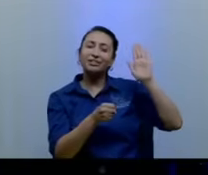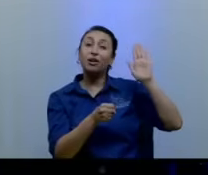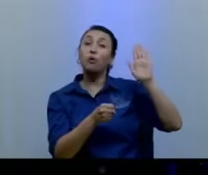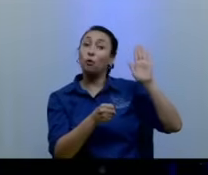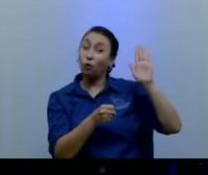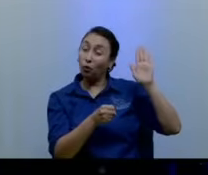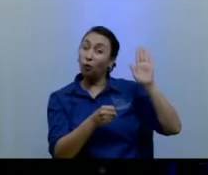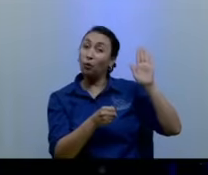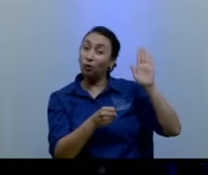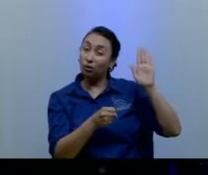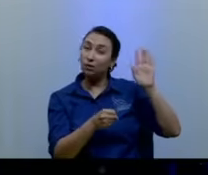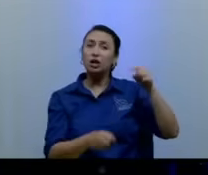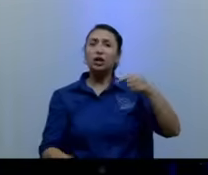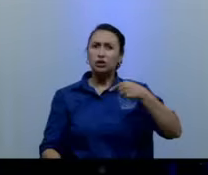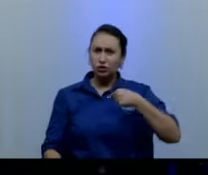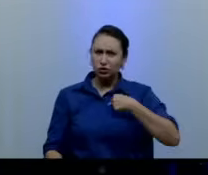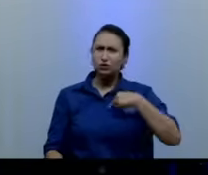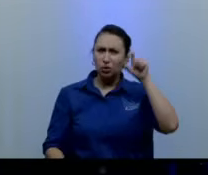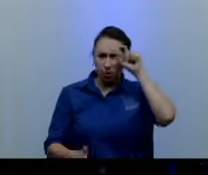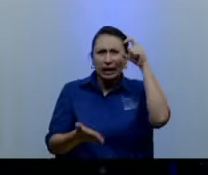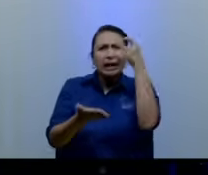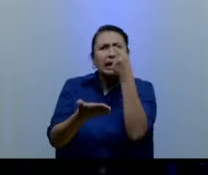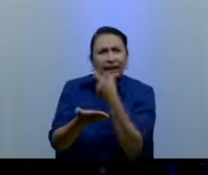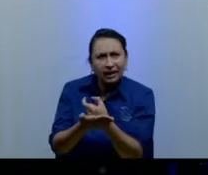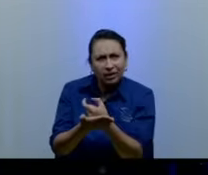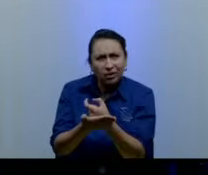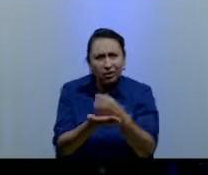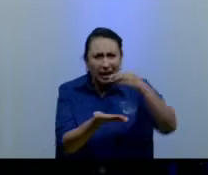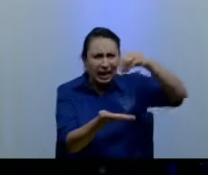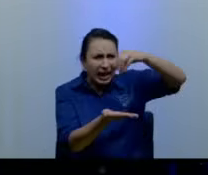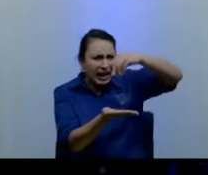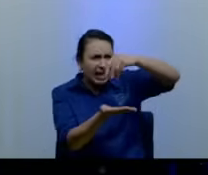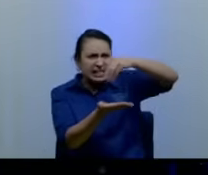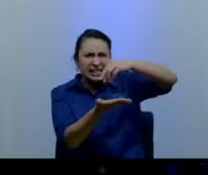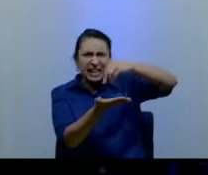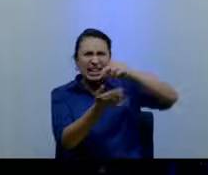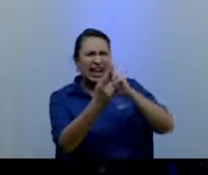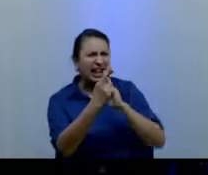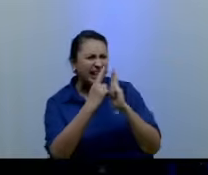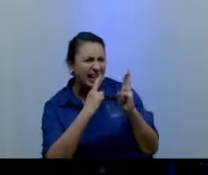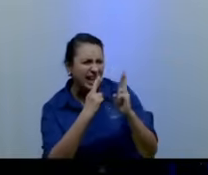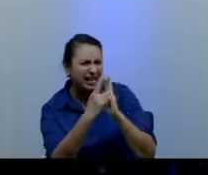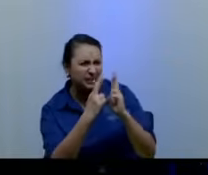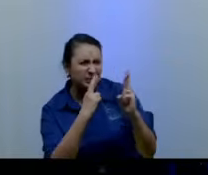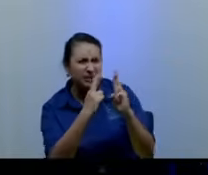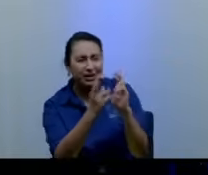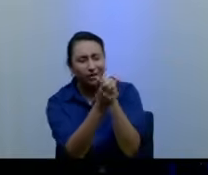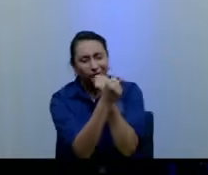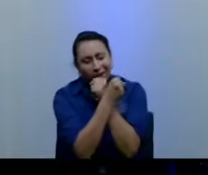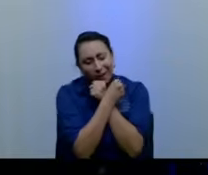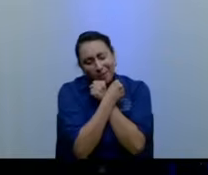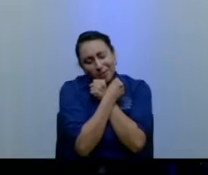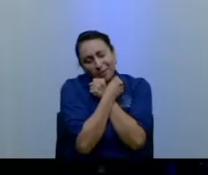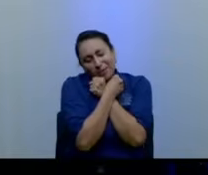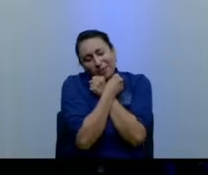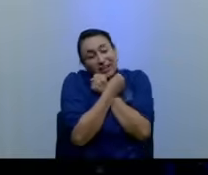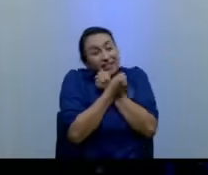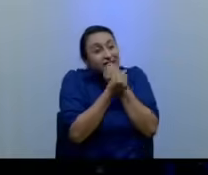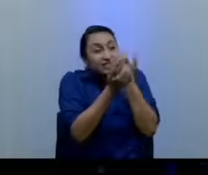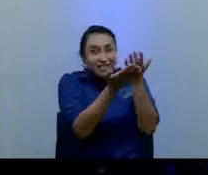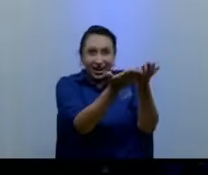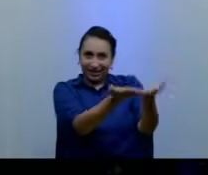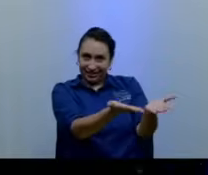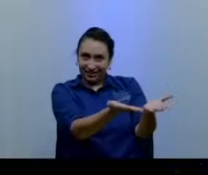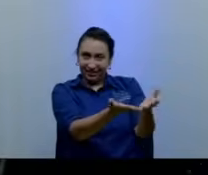Entonces, yo creo que la sal está íntimamente ligada con amar, manifestando dar. Todas